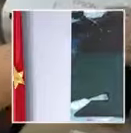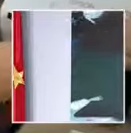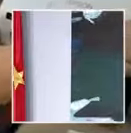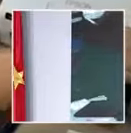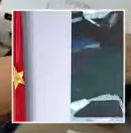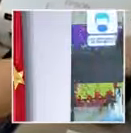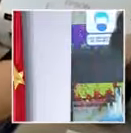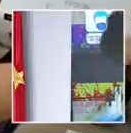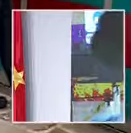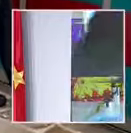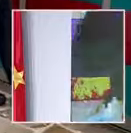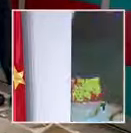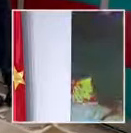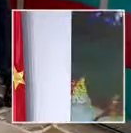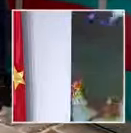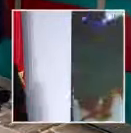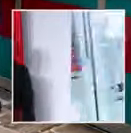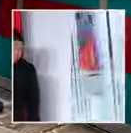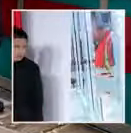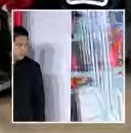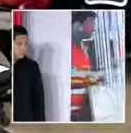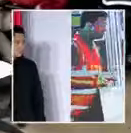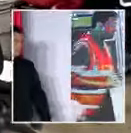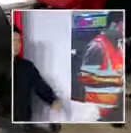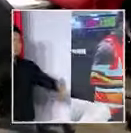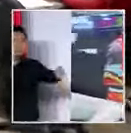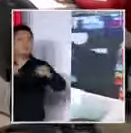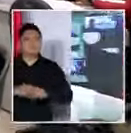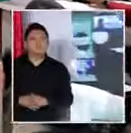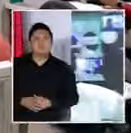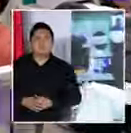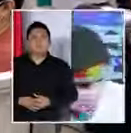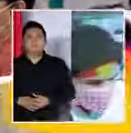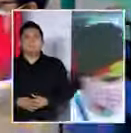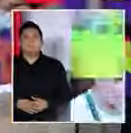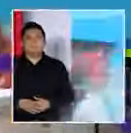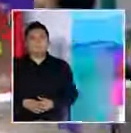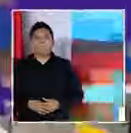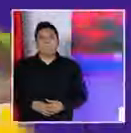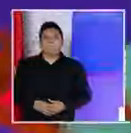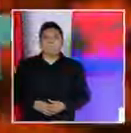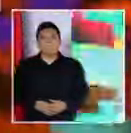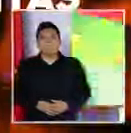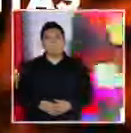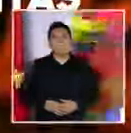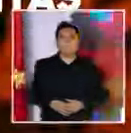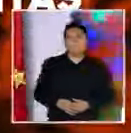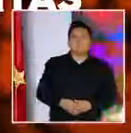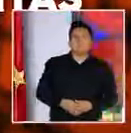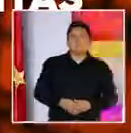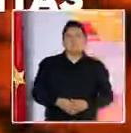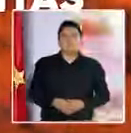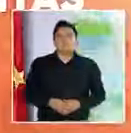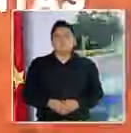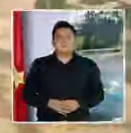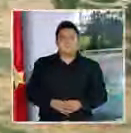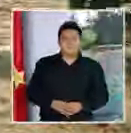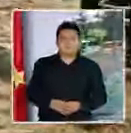darle agilidad a la gestión de solicitudes y trámites de los norte santanderianos. Incrementar los ingresos totales de las